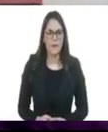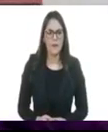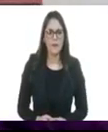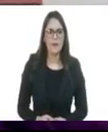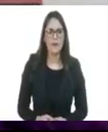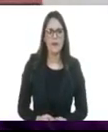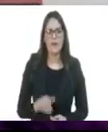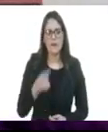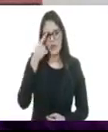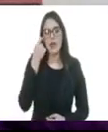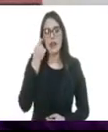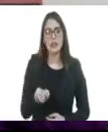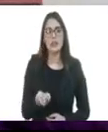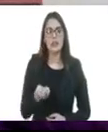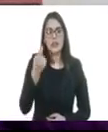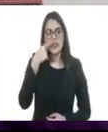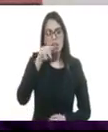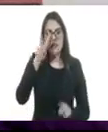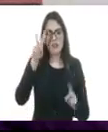tema, pues